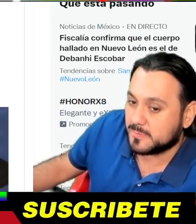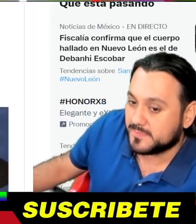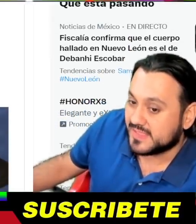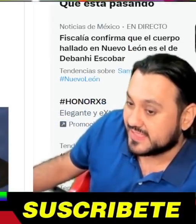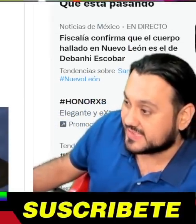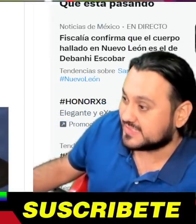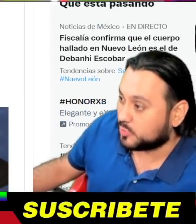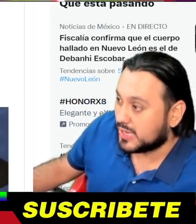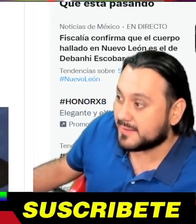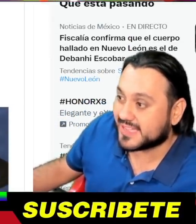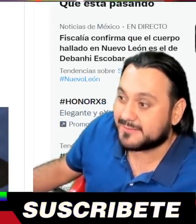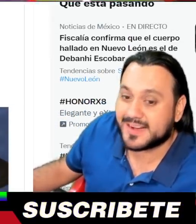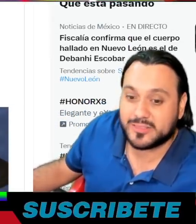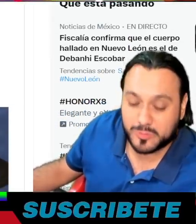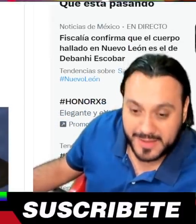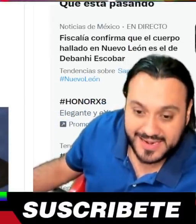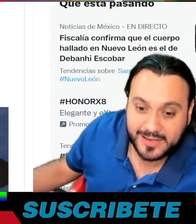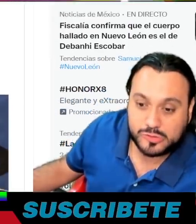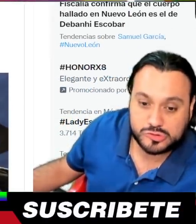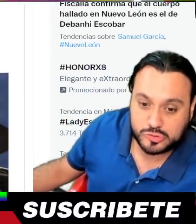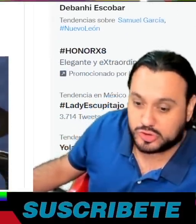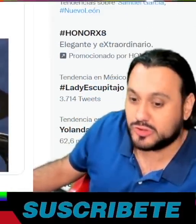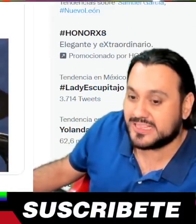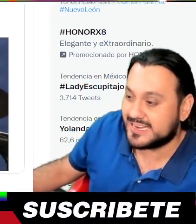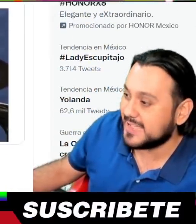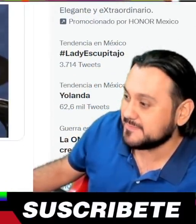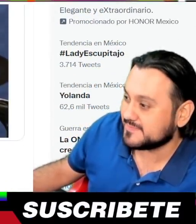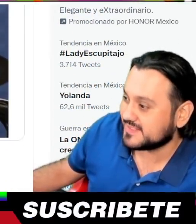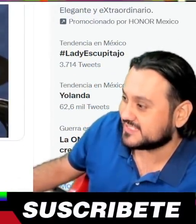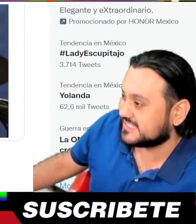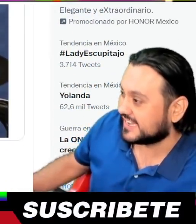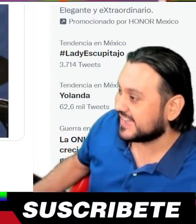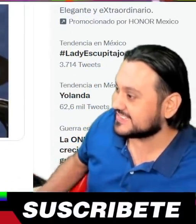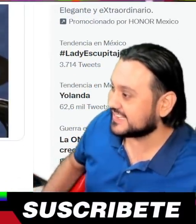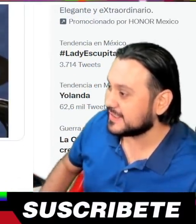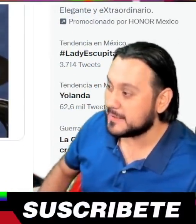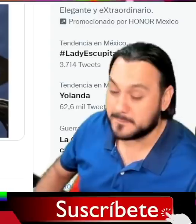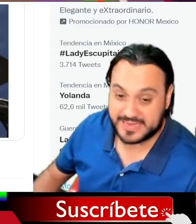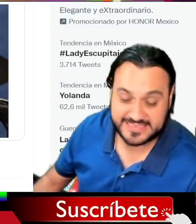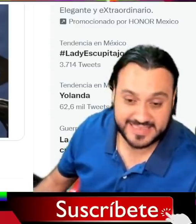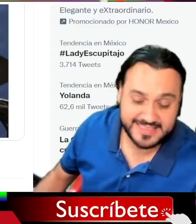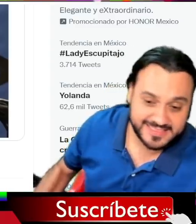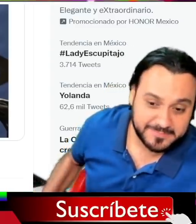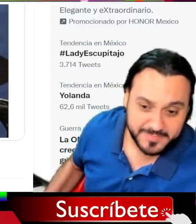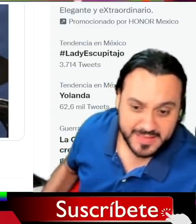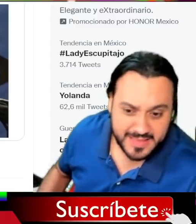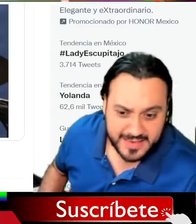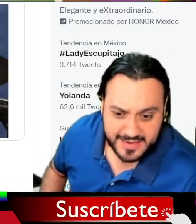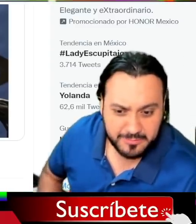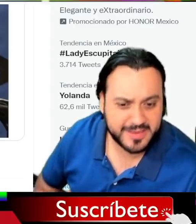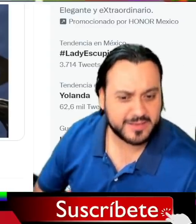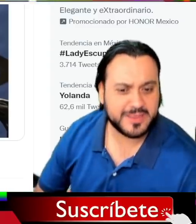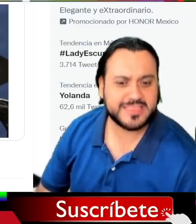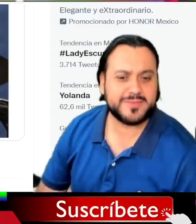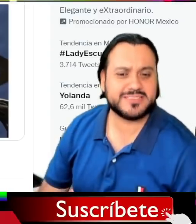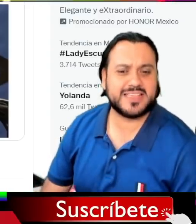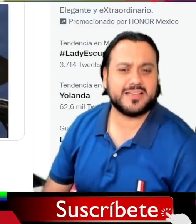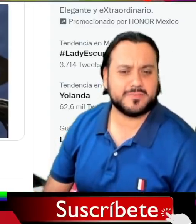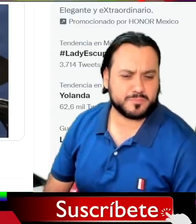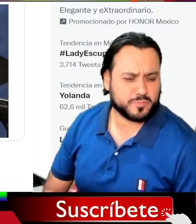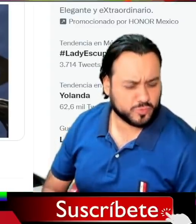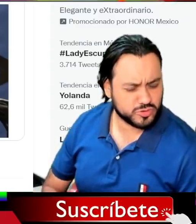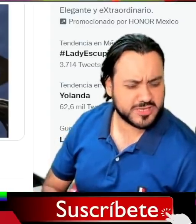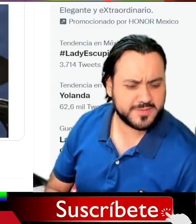2024 y aseguraba que va a retomar la construcción del NAIM si llegara a ser presidente. Recuerden que en una